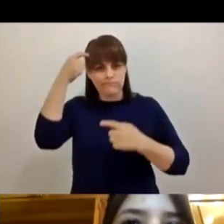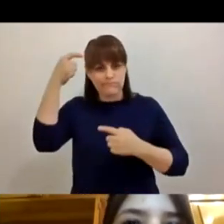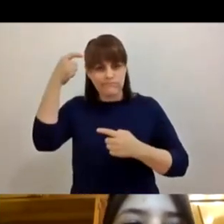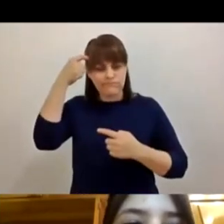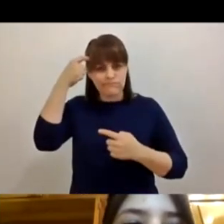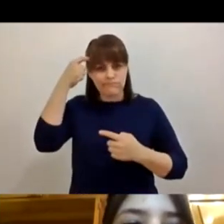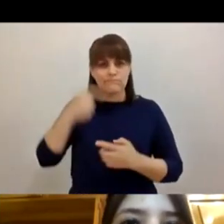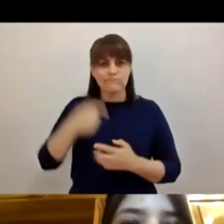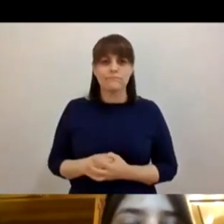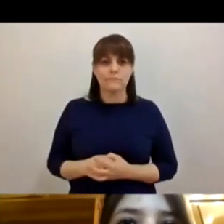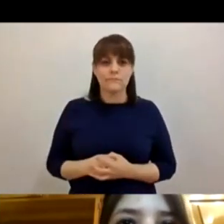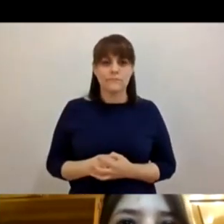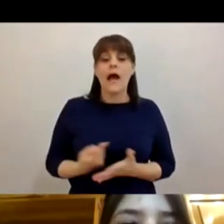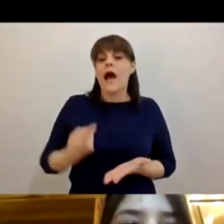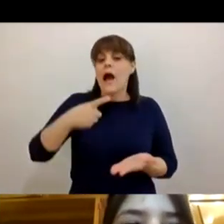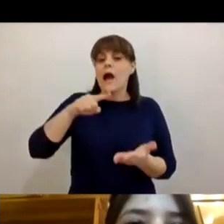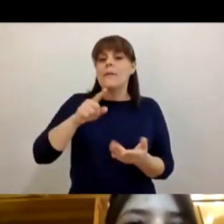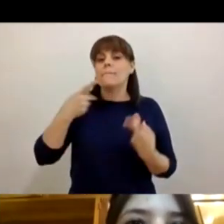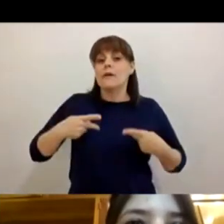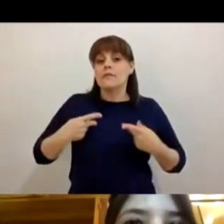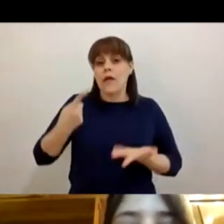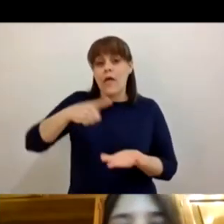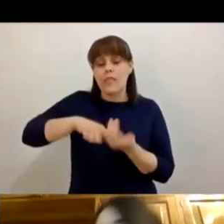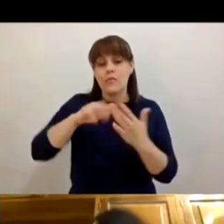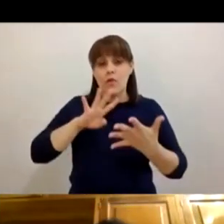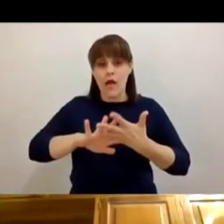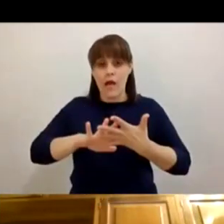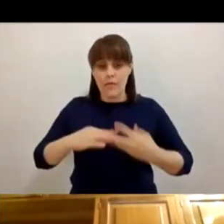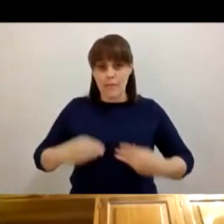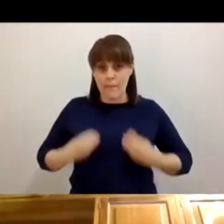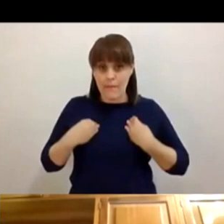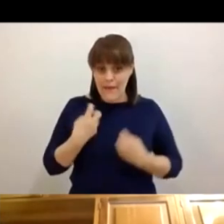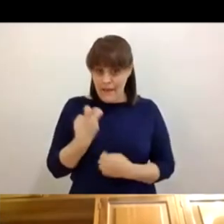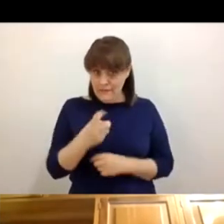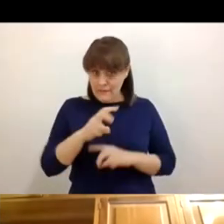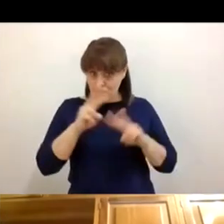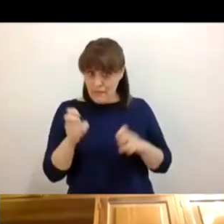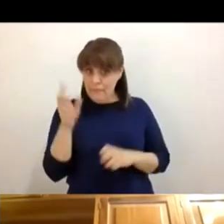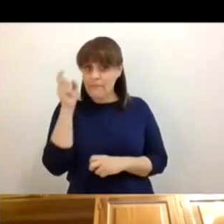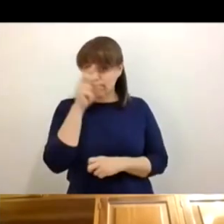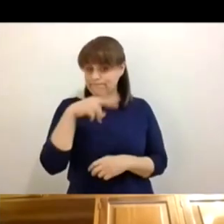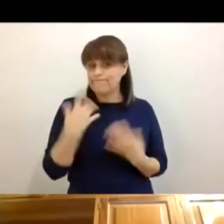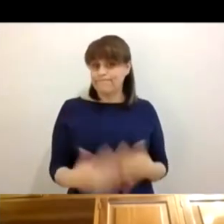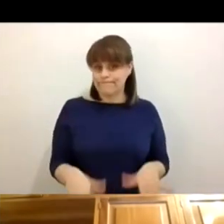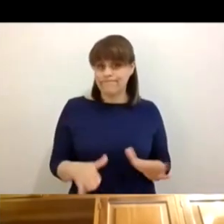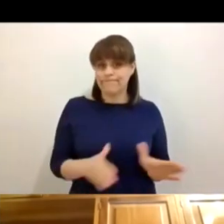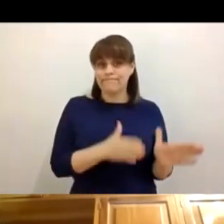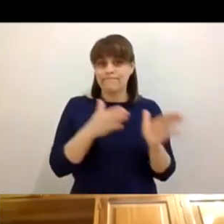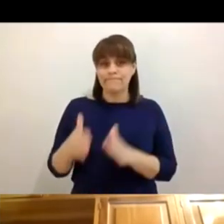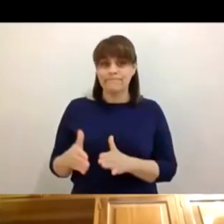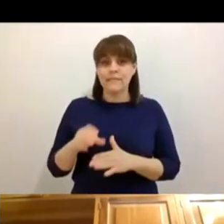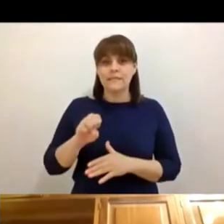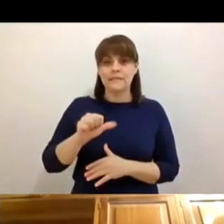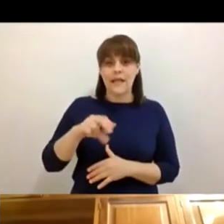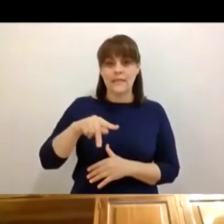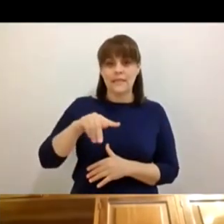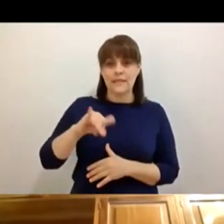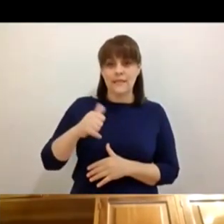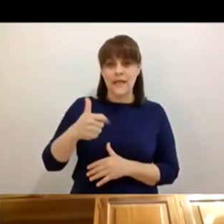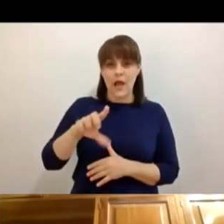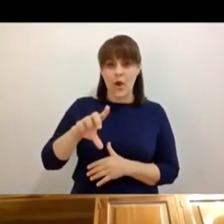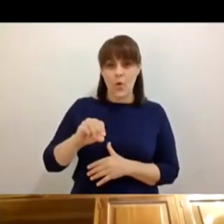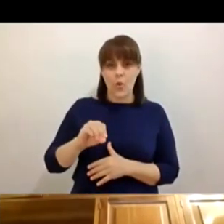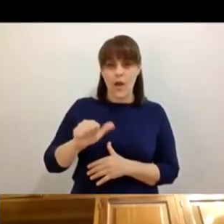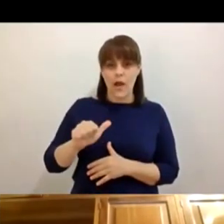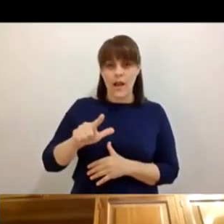carcelaria, nada sencillo. Santiago Altamirano Escalante, magistrado, ¿cómo está? De la Sala Unitaria de Justicia para Adolescentes del Tribunal Superior